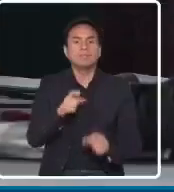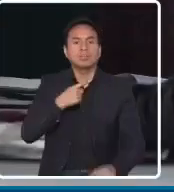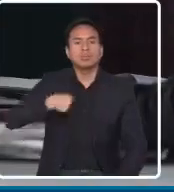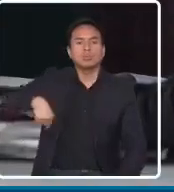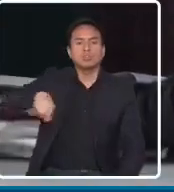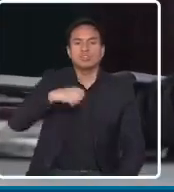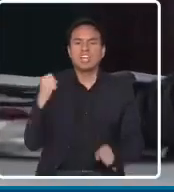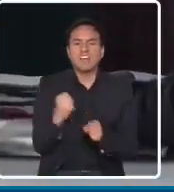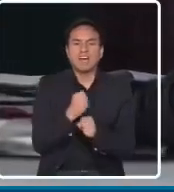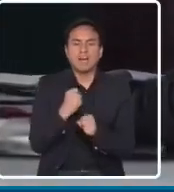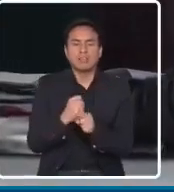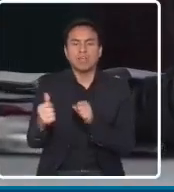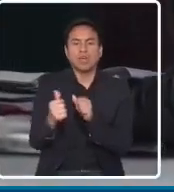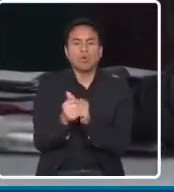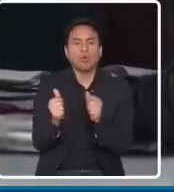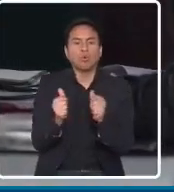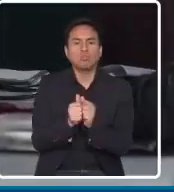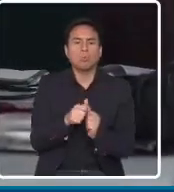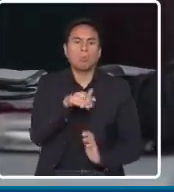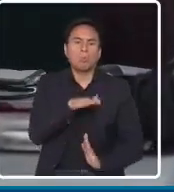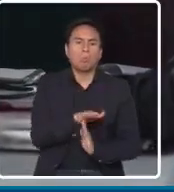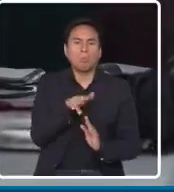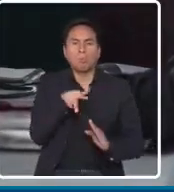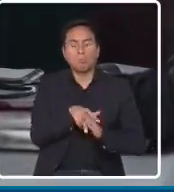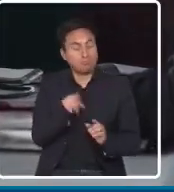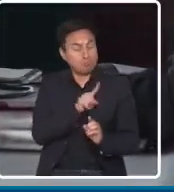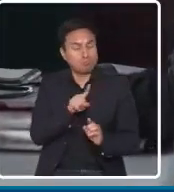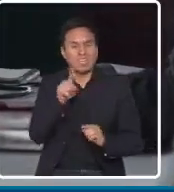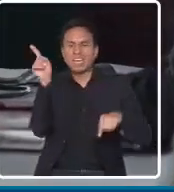estamos trabajando en conjunto, sin pausa,